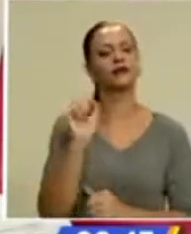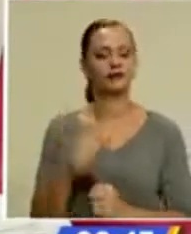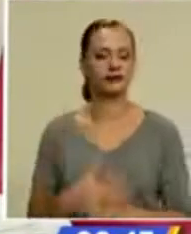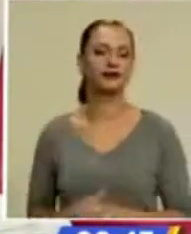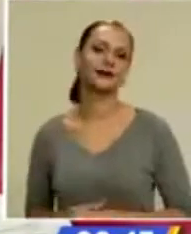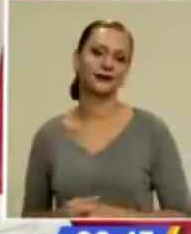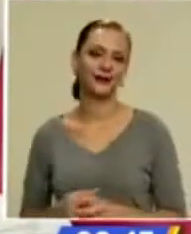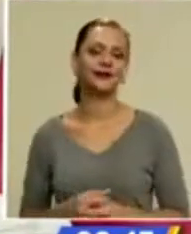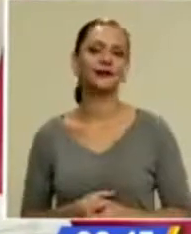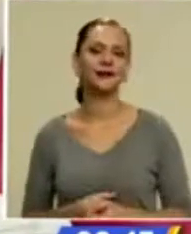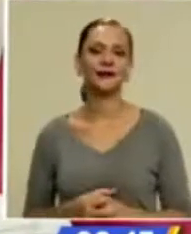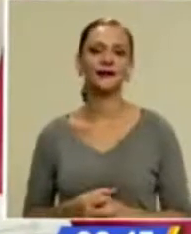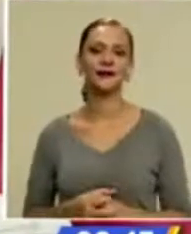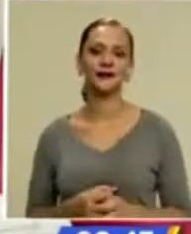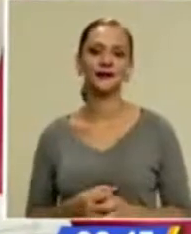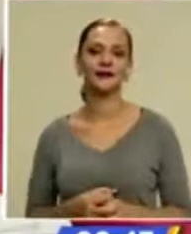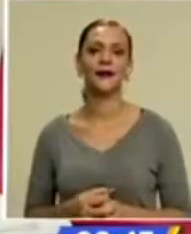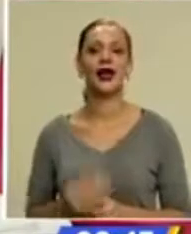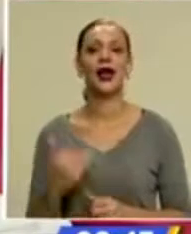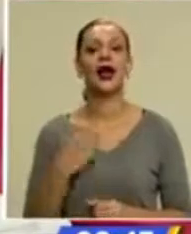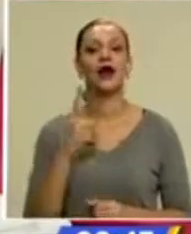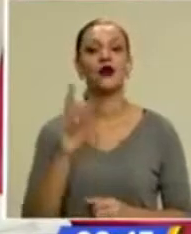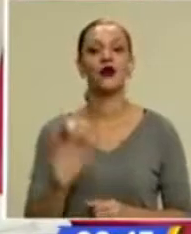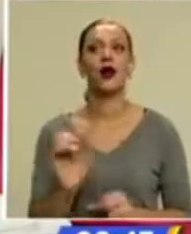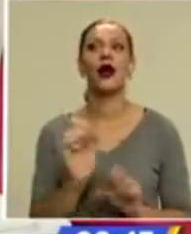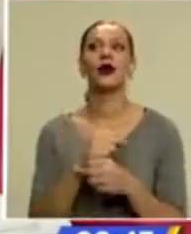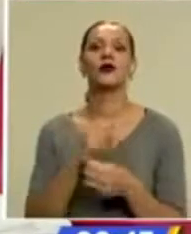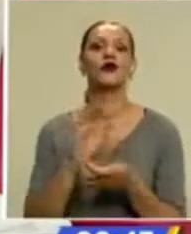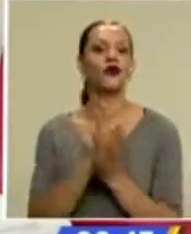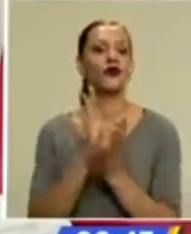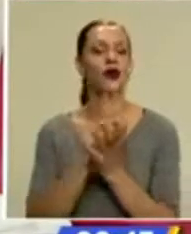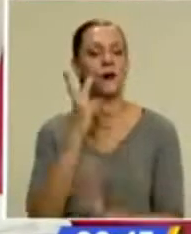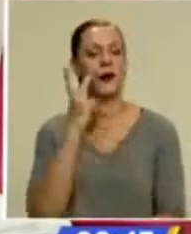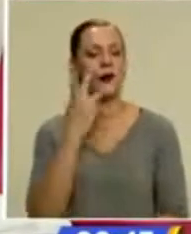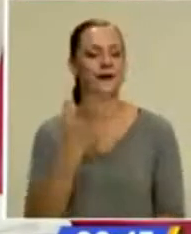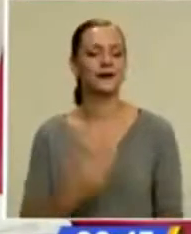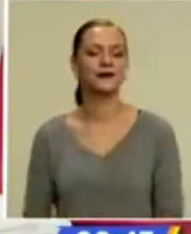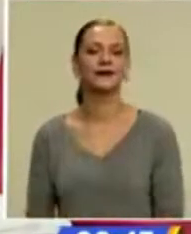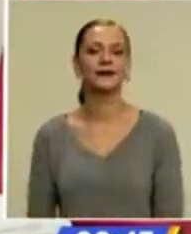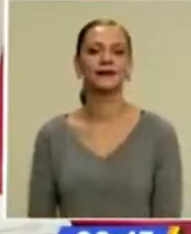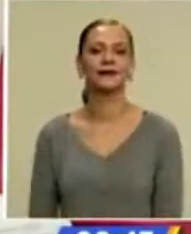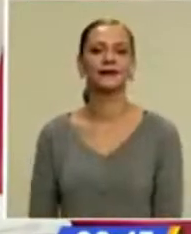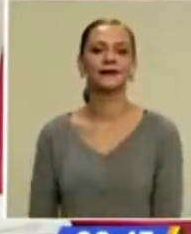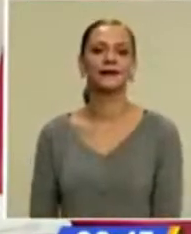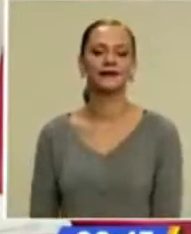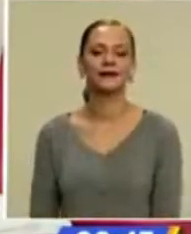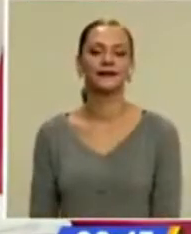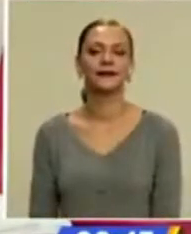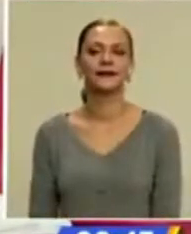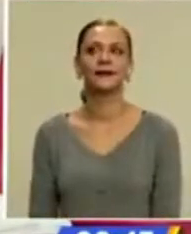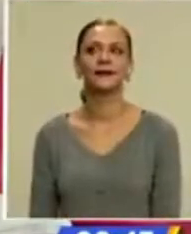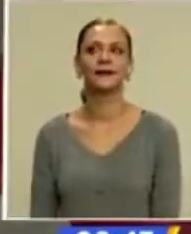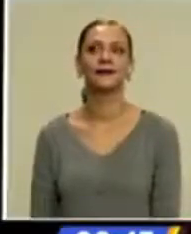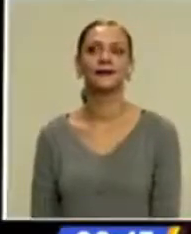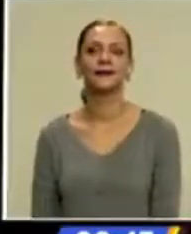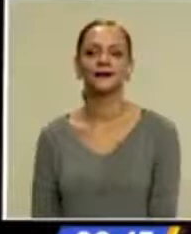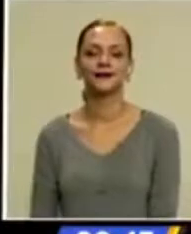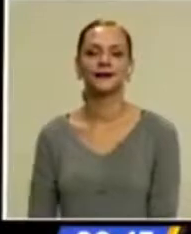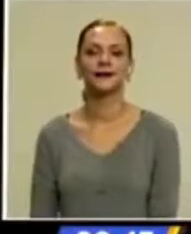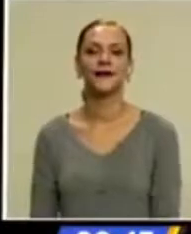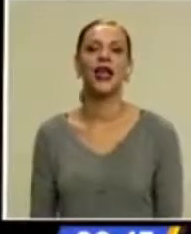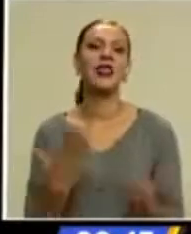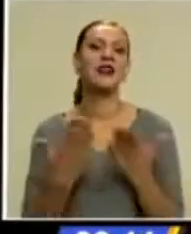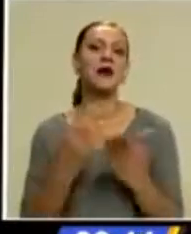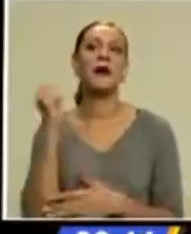conocía. Hay un chiquito haciendo tortillas, vamos a ver. Vamos a ver ese chiquito haciendo tortillas, a ver, seguro